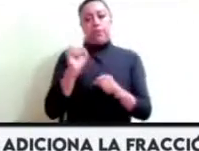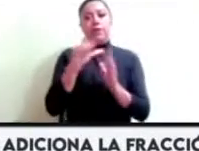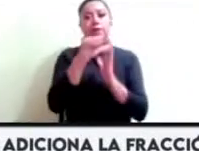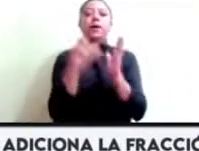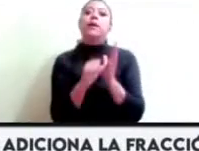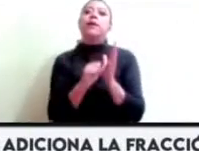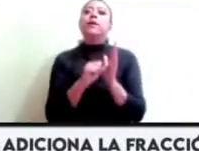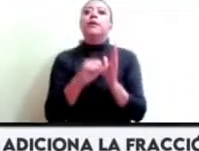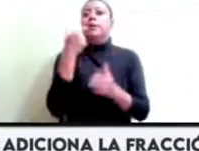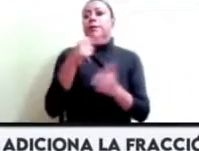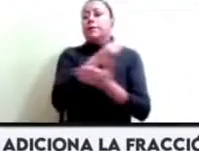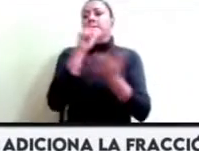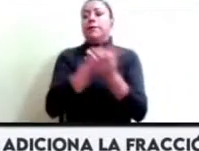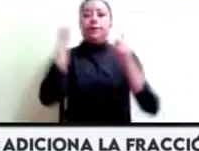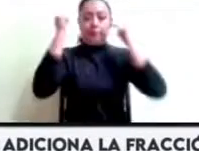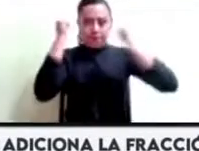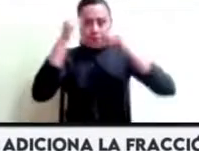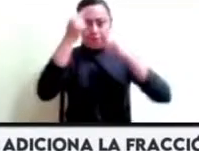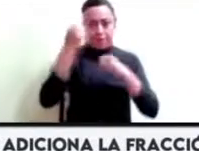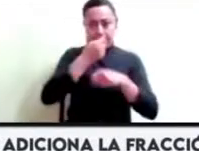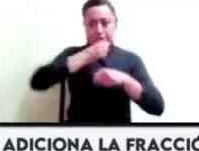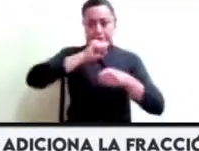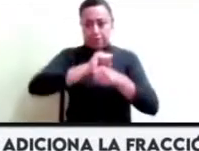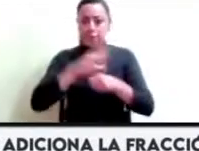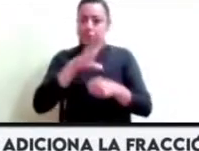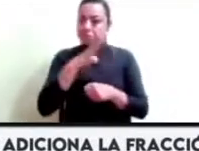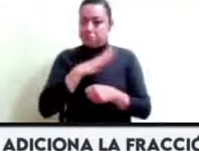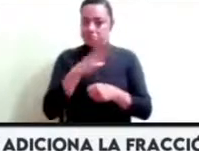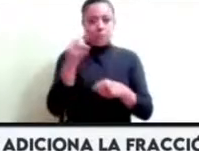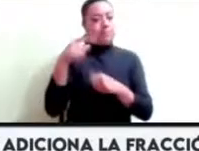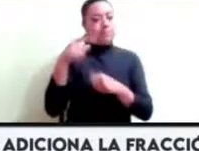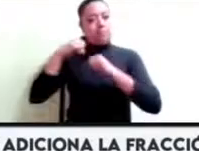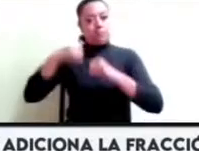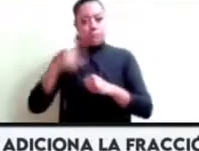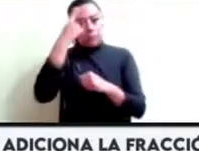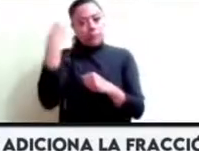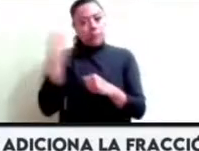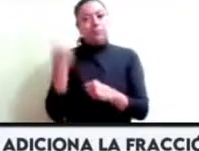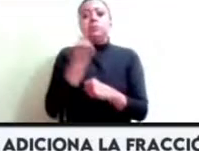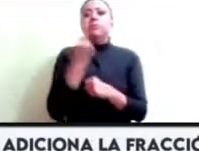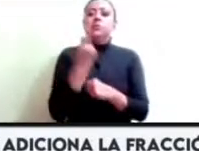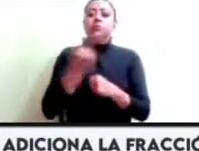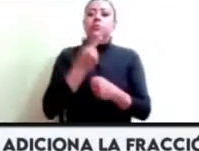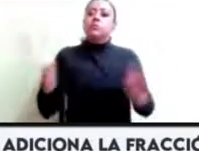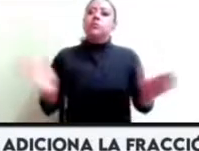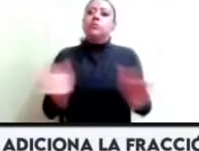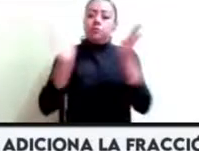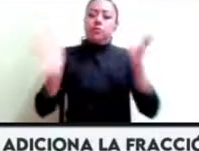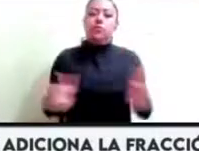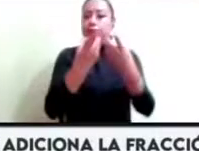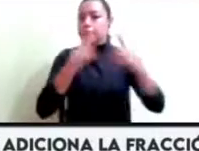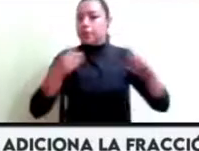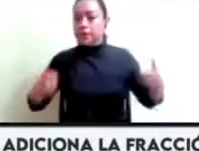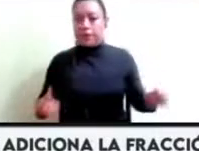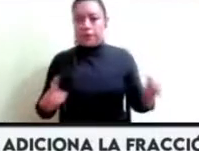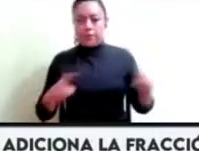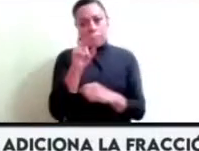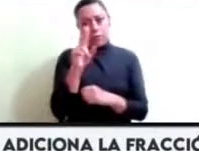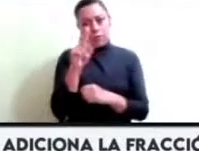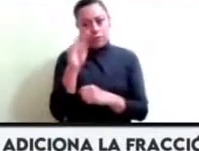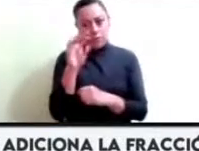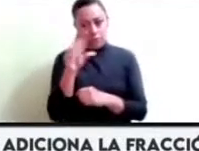para que la Secretaría tenga la atribución de promover el desarrollo de rutas o